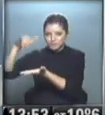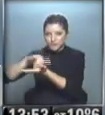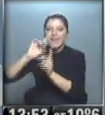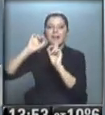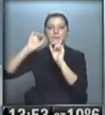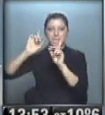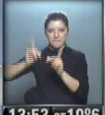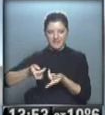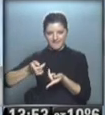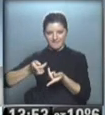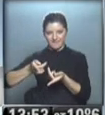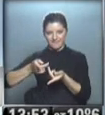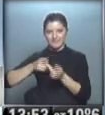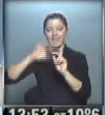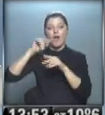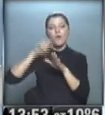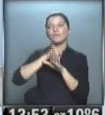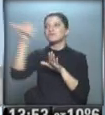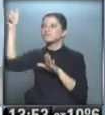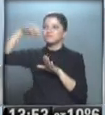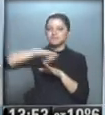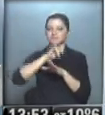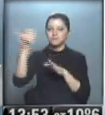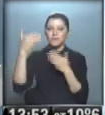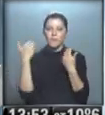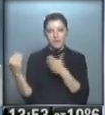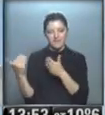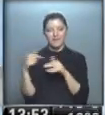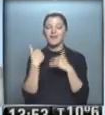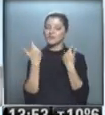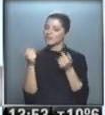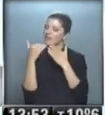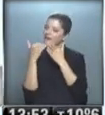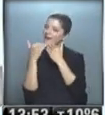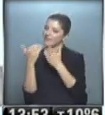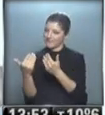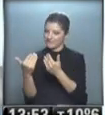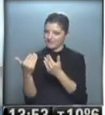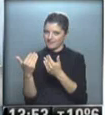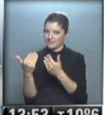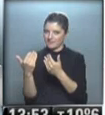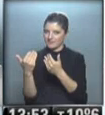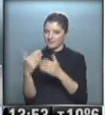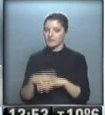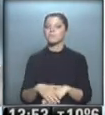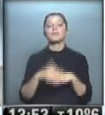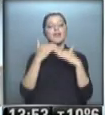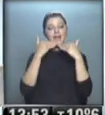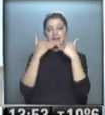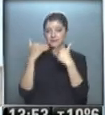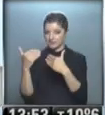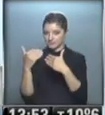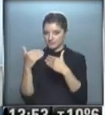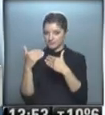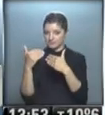los vuelos Así que Quiero agradecer Quiero